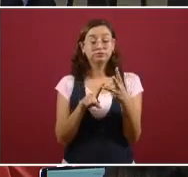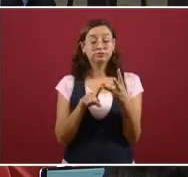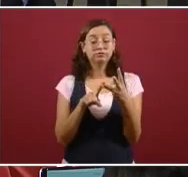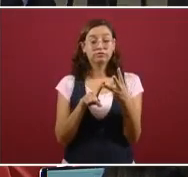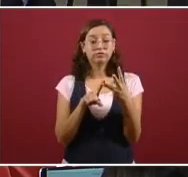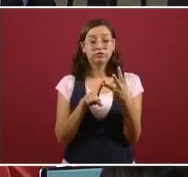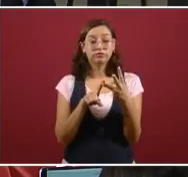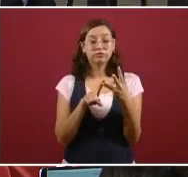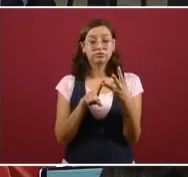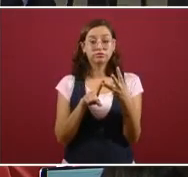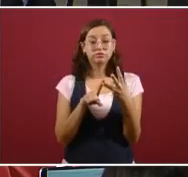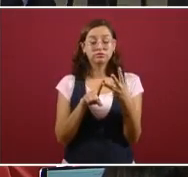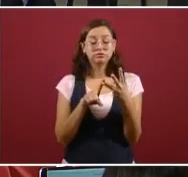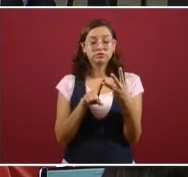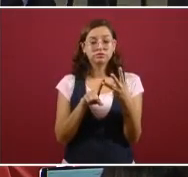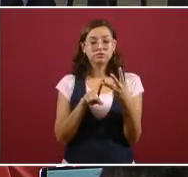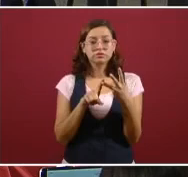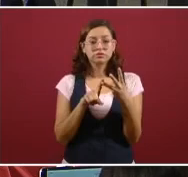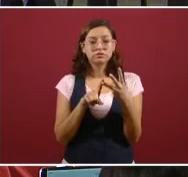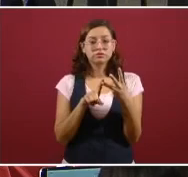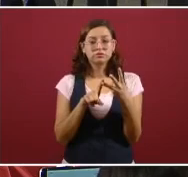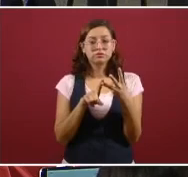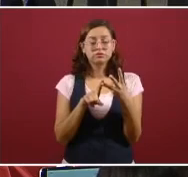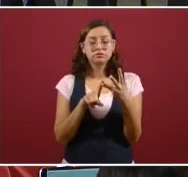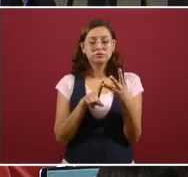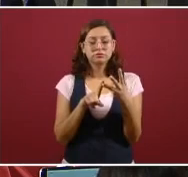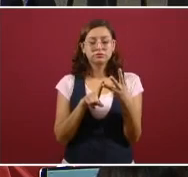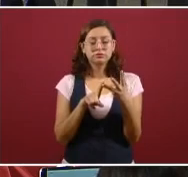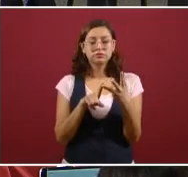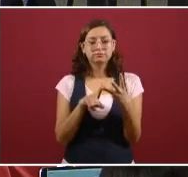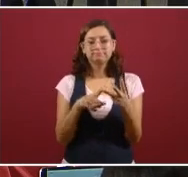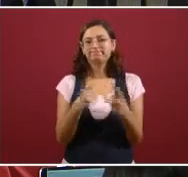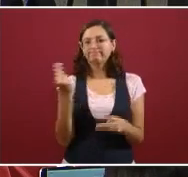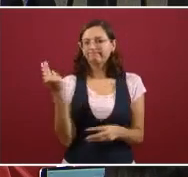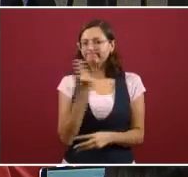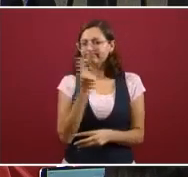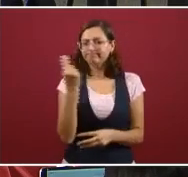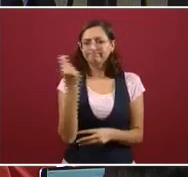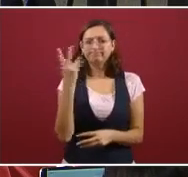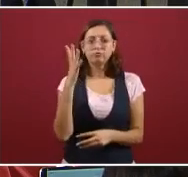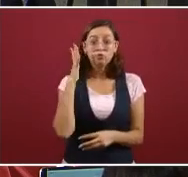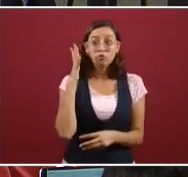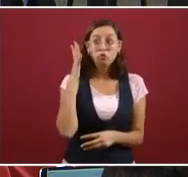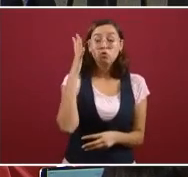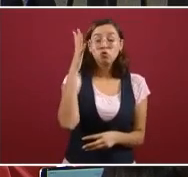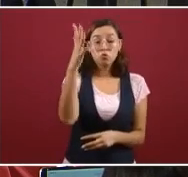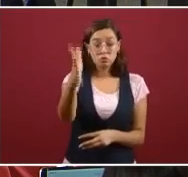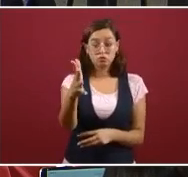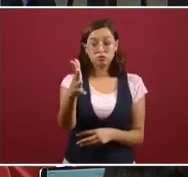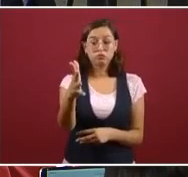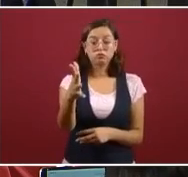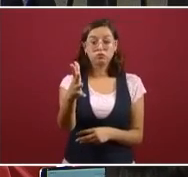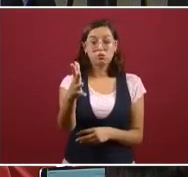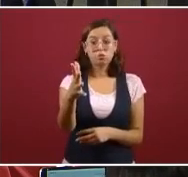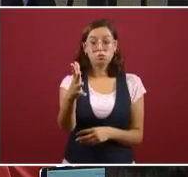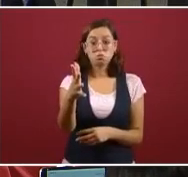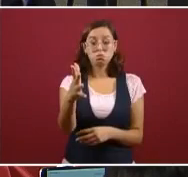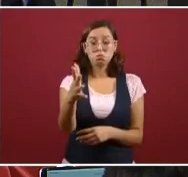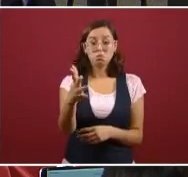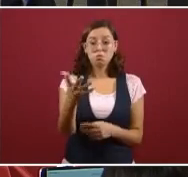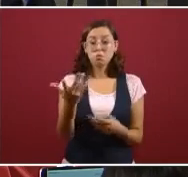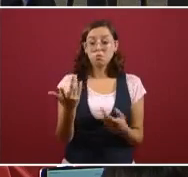tenemos que buscar hacia adelante, sin afectar a